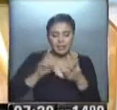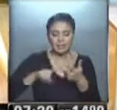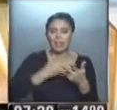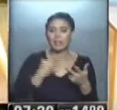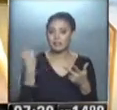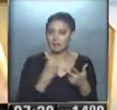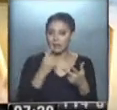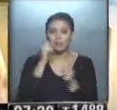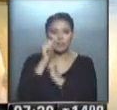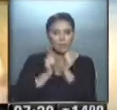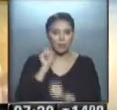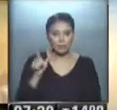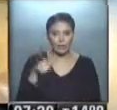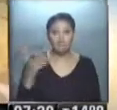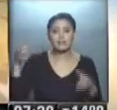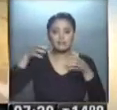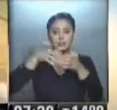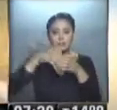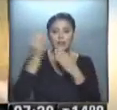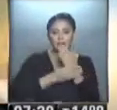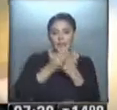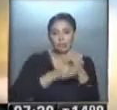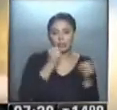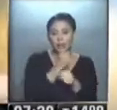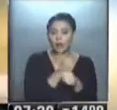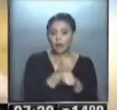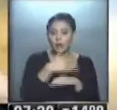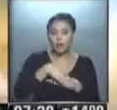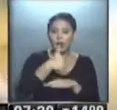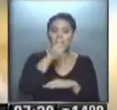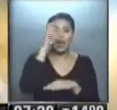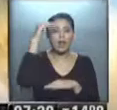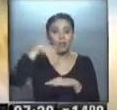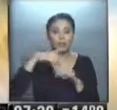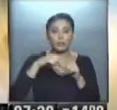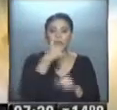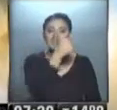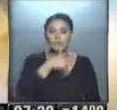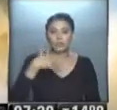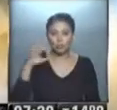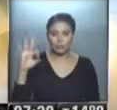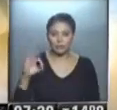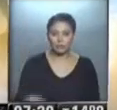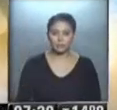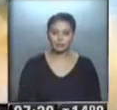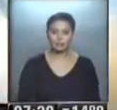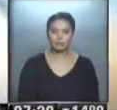dirigentes de empresas en la sede de la cartera laboral en Leandro N. Alem al 650.